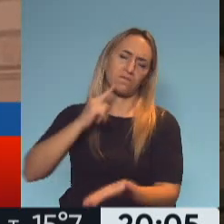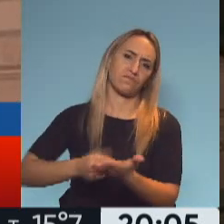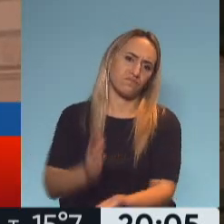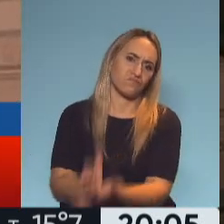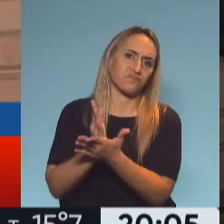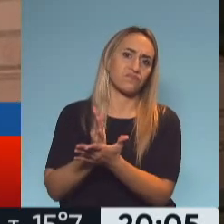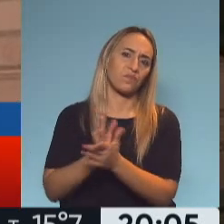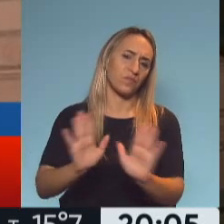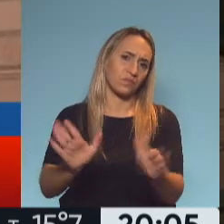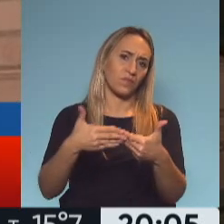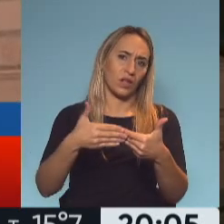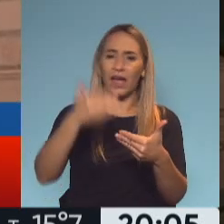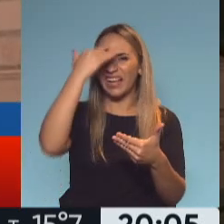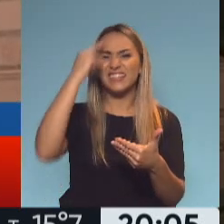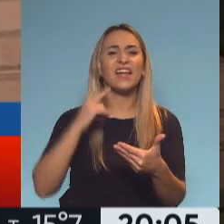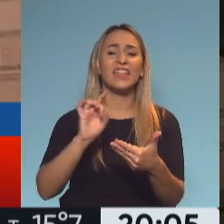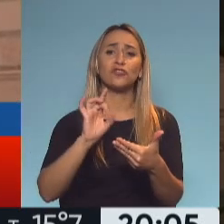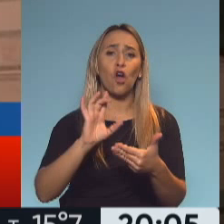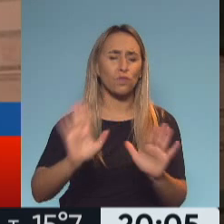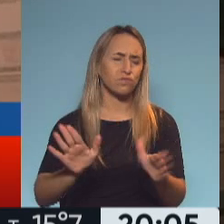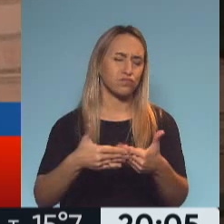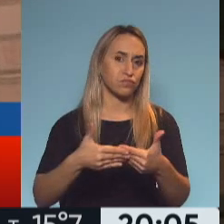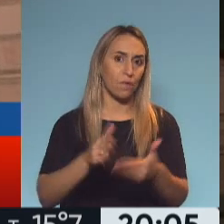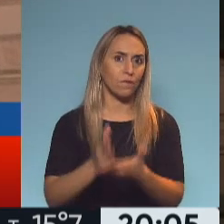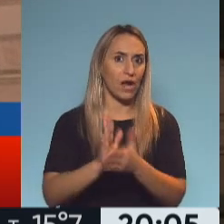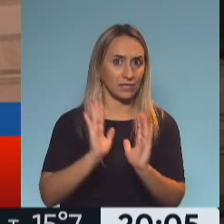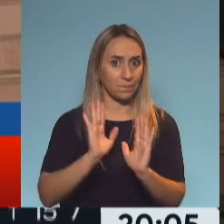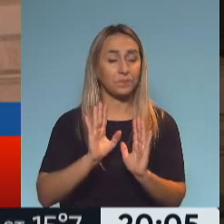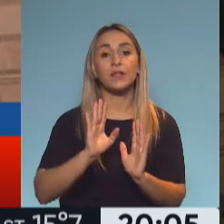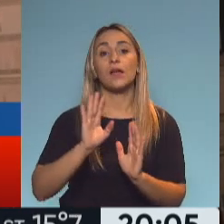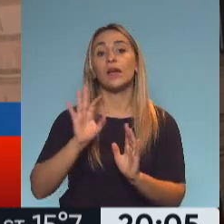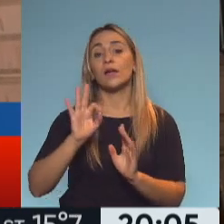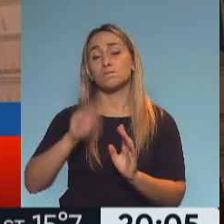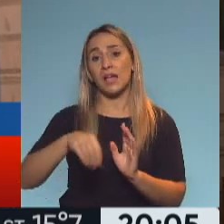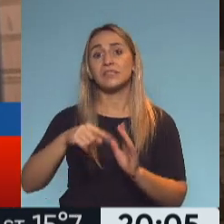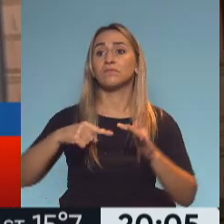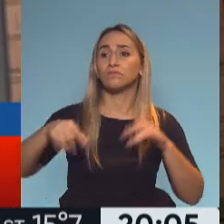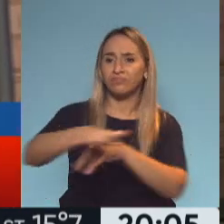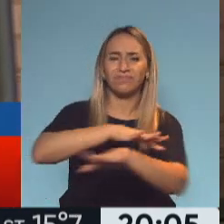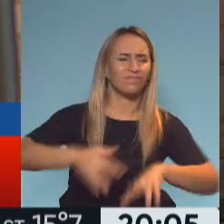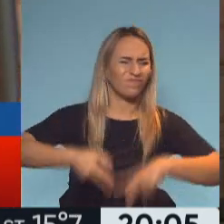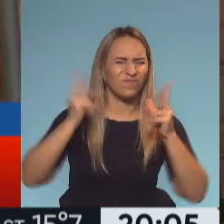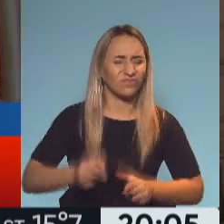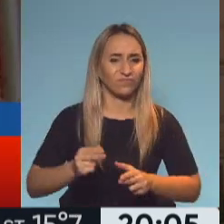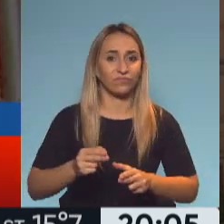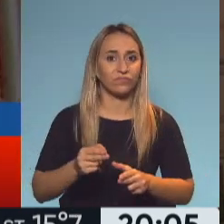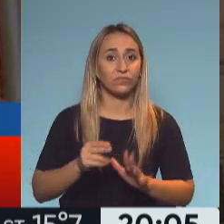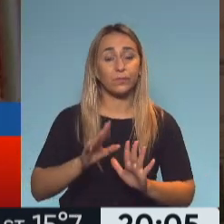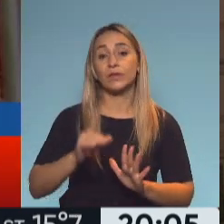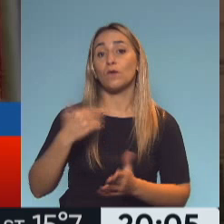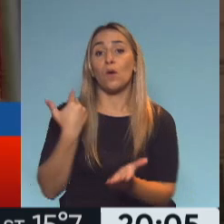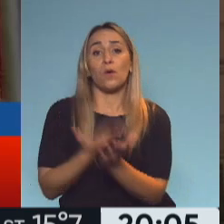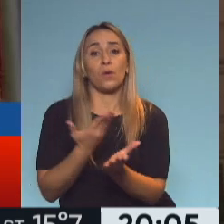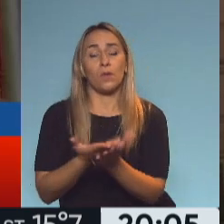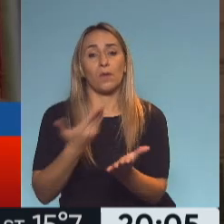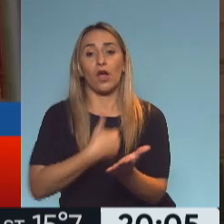de un cierre total por al menos 15 días y medidas más de restricción de circulación que propone el gobierno porteño. Pero el